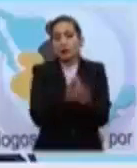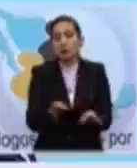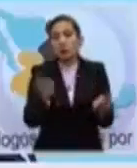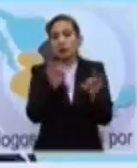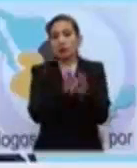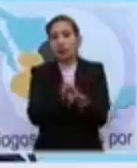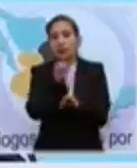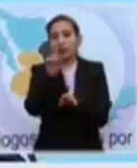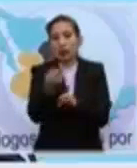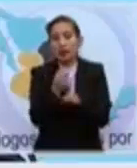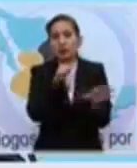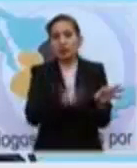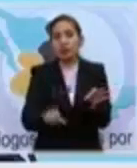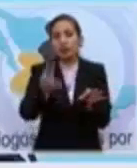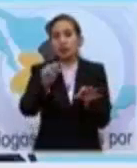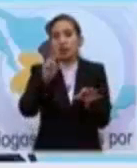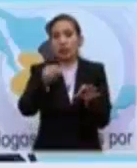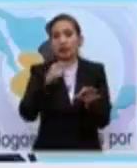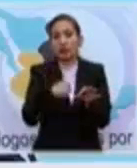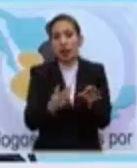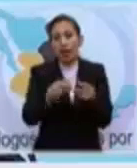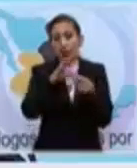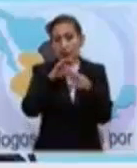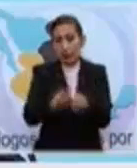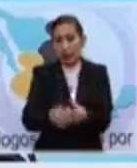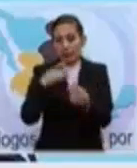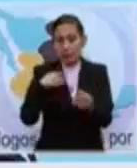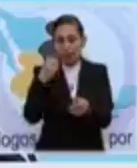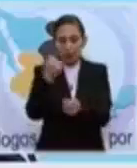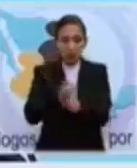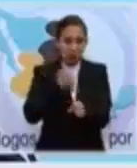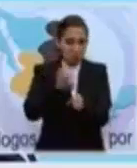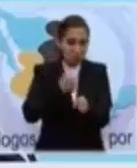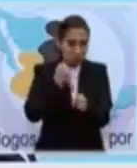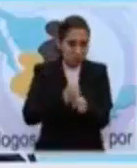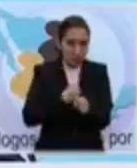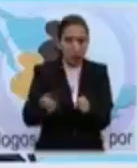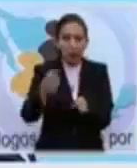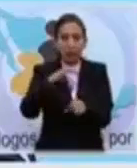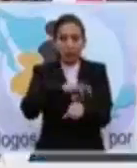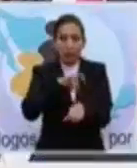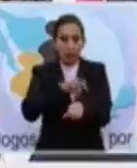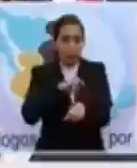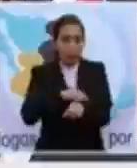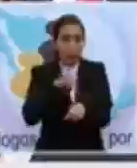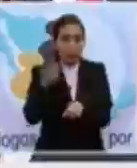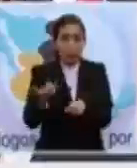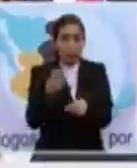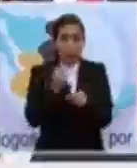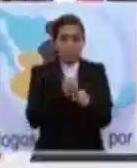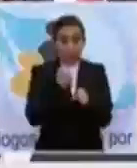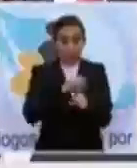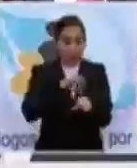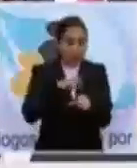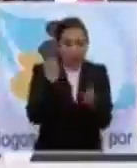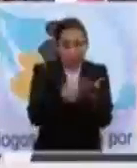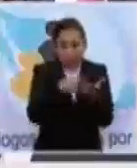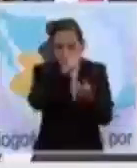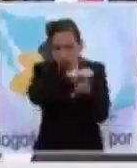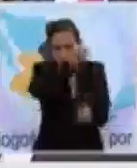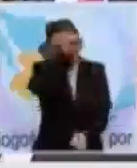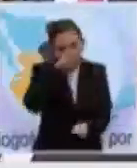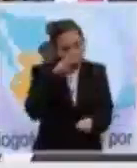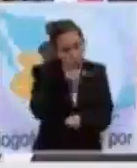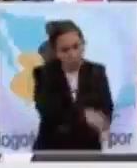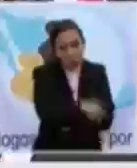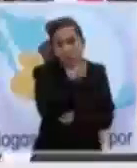principales cosas han sido las 680 guías de práctica clínica, que si nosotros condensamos estas guías de práctica clínica, ¿qué es lo que contienen?